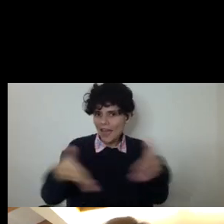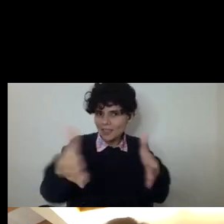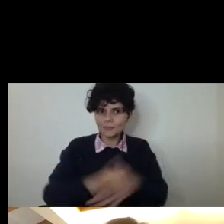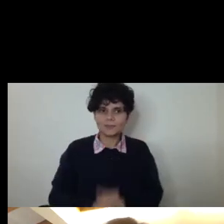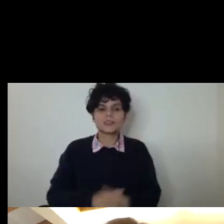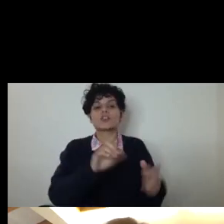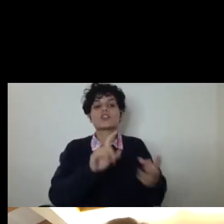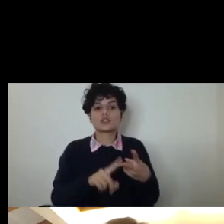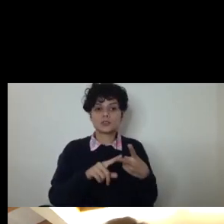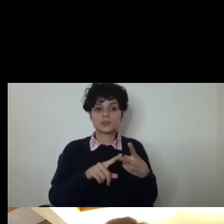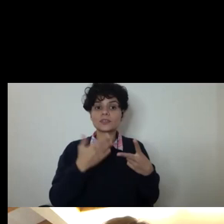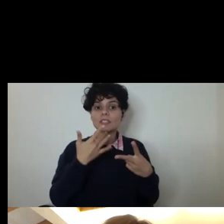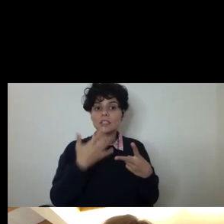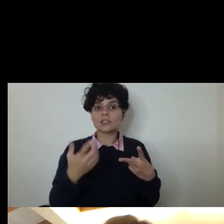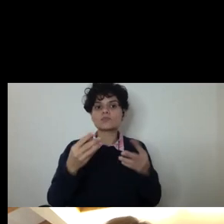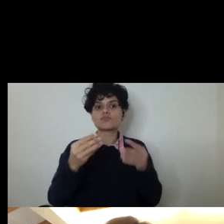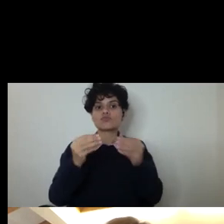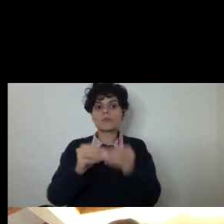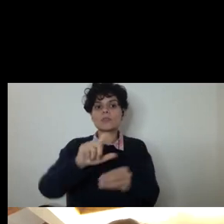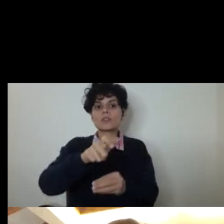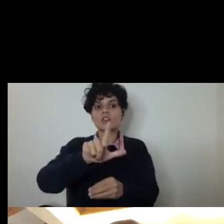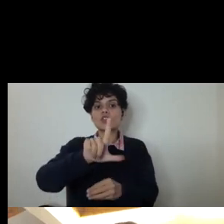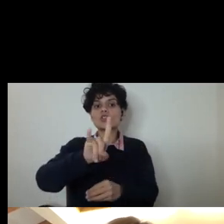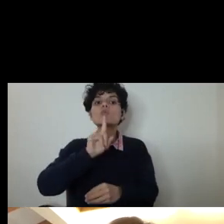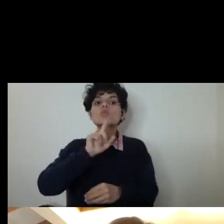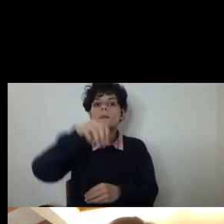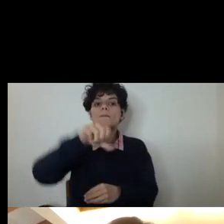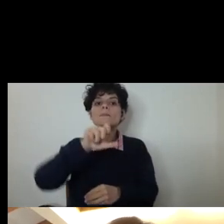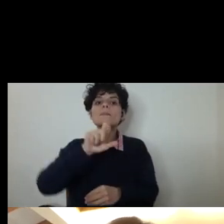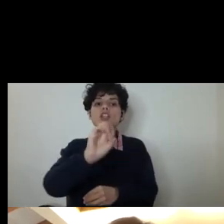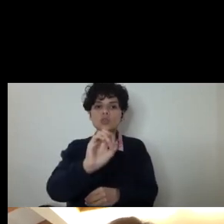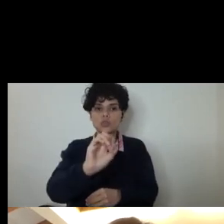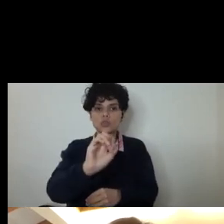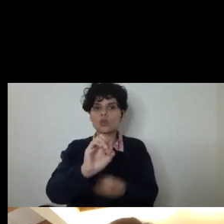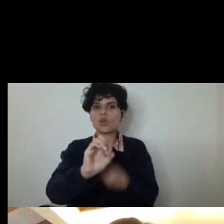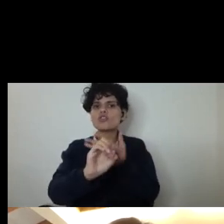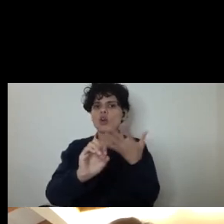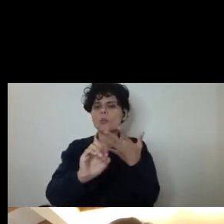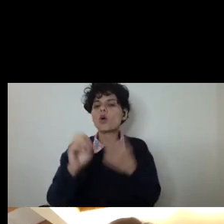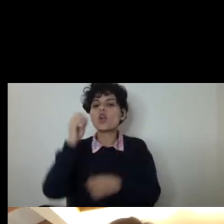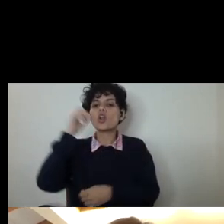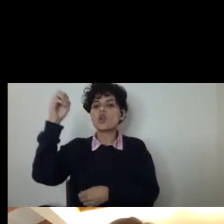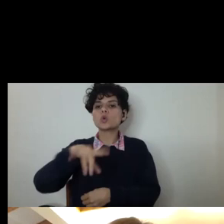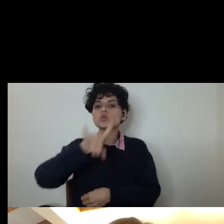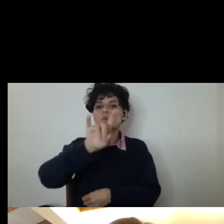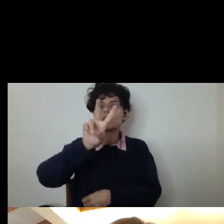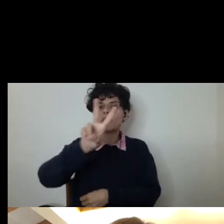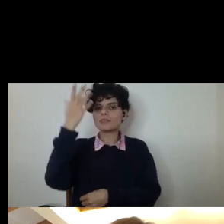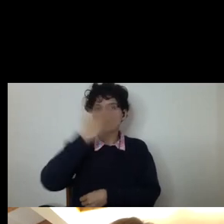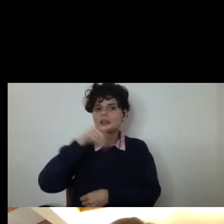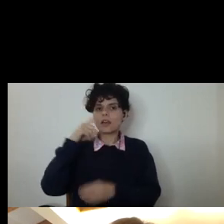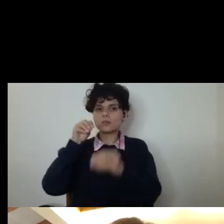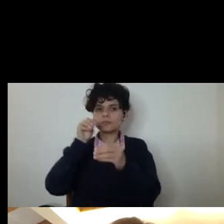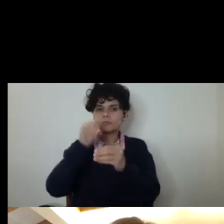otro procedimiento que es desenjaular glutamato en una dendrita, aplicando luz UV. Ponemos